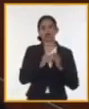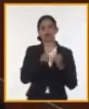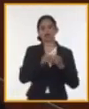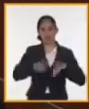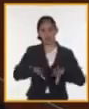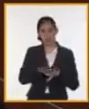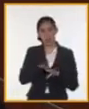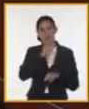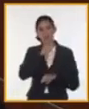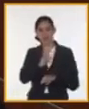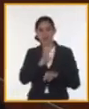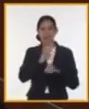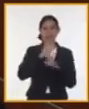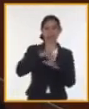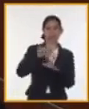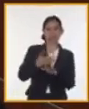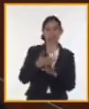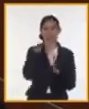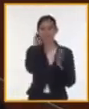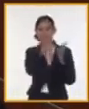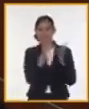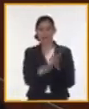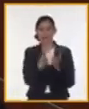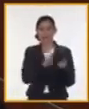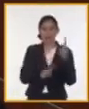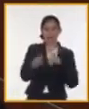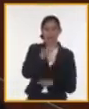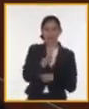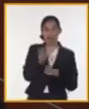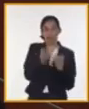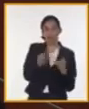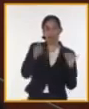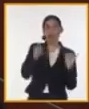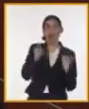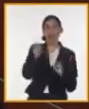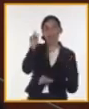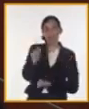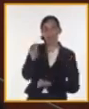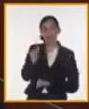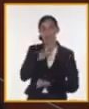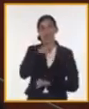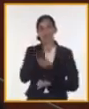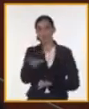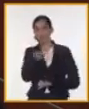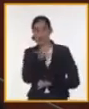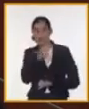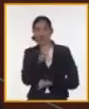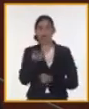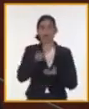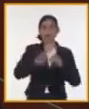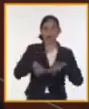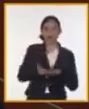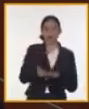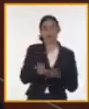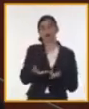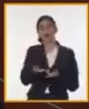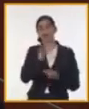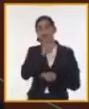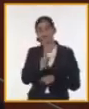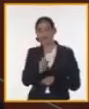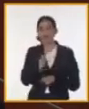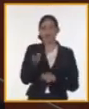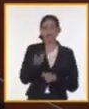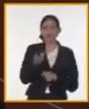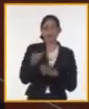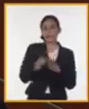incidentes, caracterización de victimarios, de víctimas, de menores que pueden quedar en un determinado estado a partir de que se